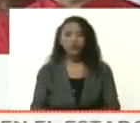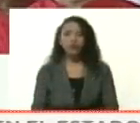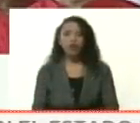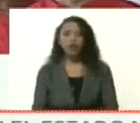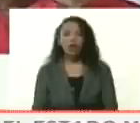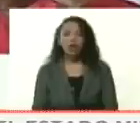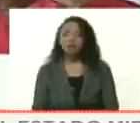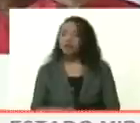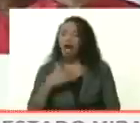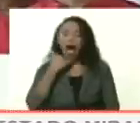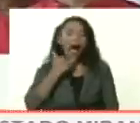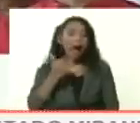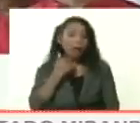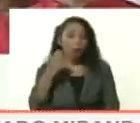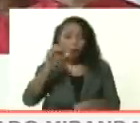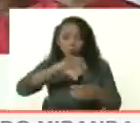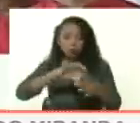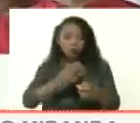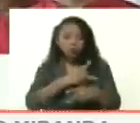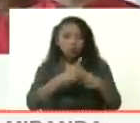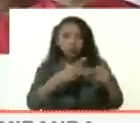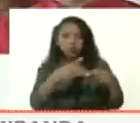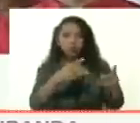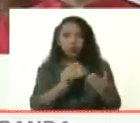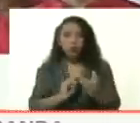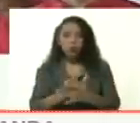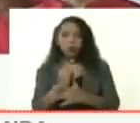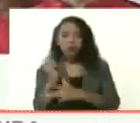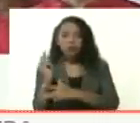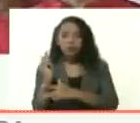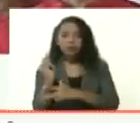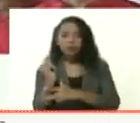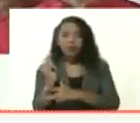sembrar algo, pero no es la única.